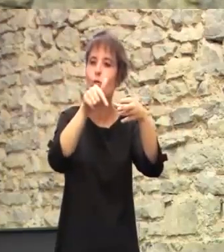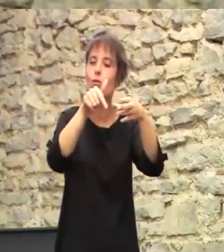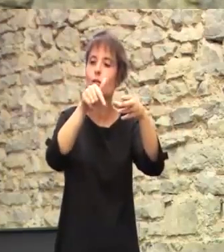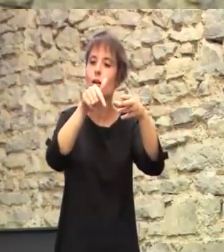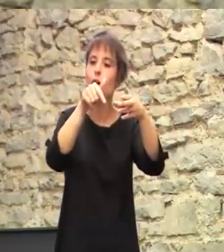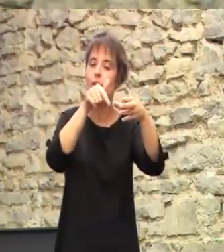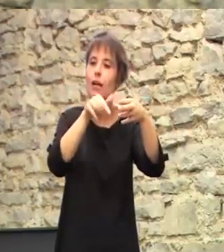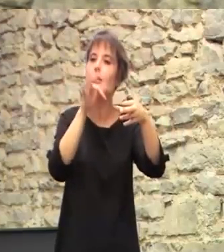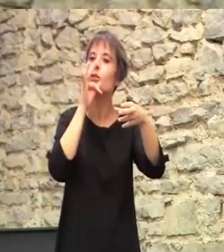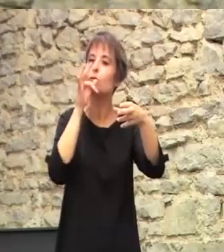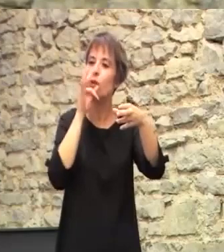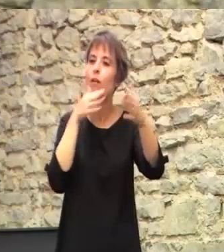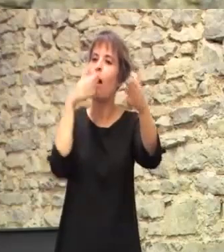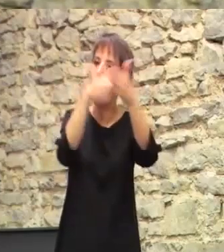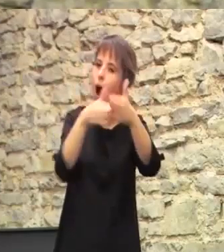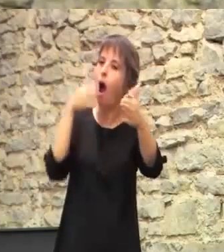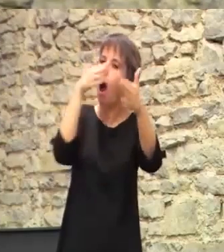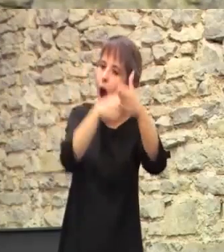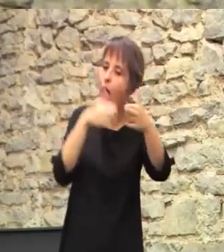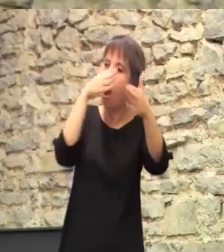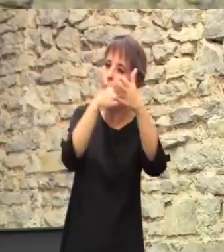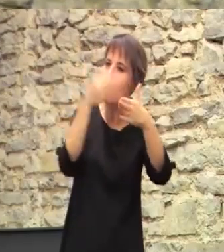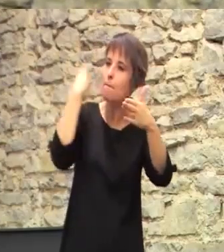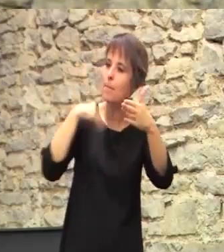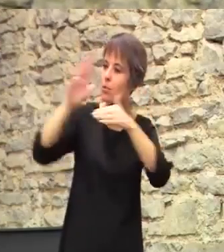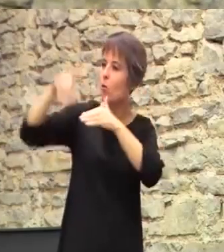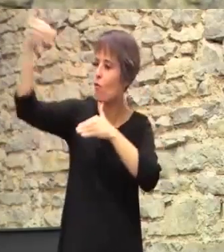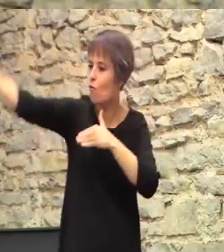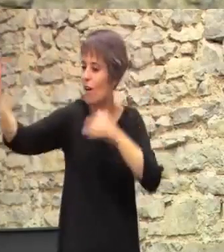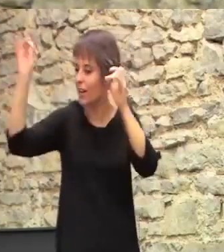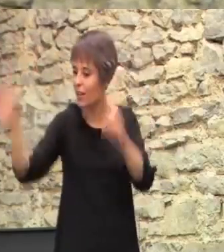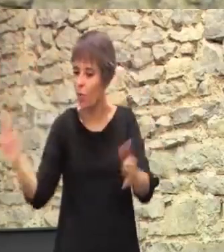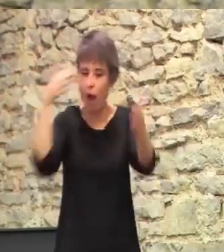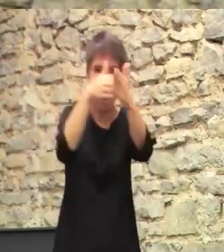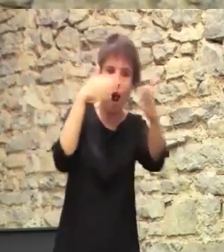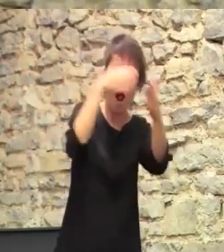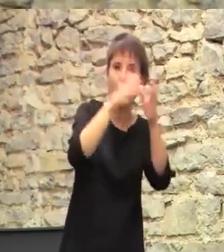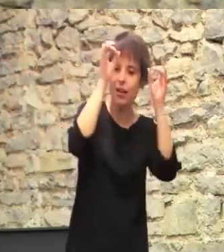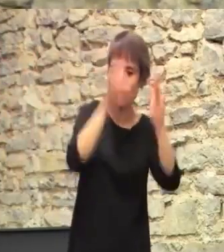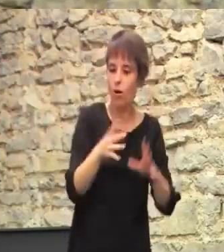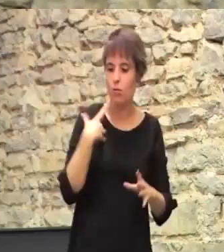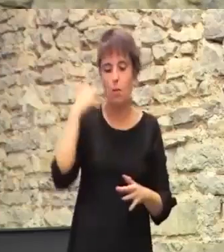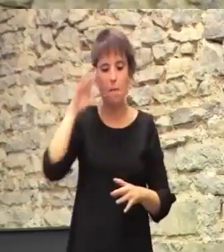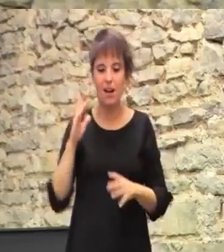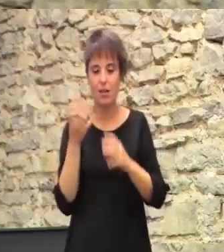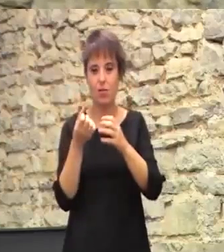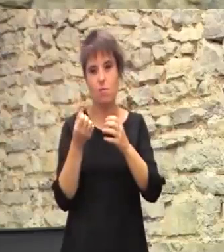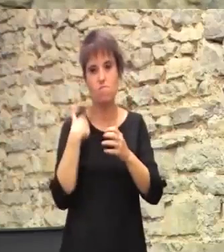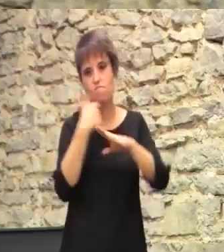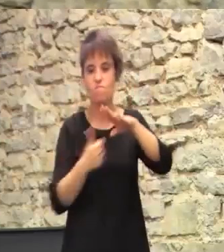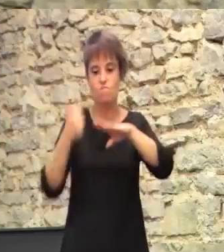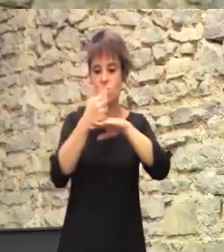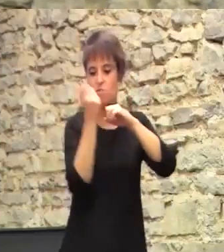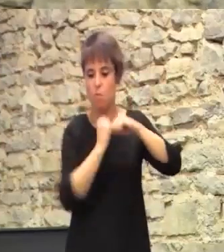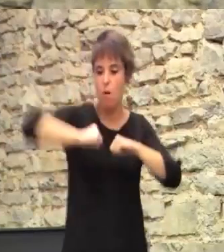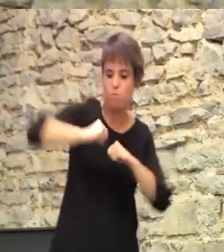teniendo la misma dificultad que en el afuera para muchas cosas es decir se abren a codazos no los lugares de